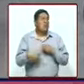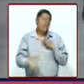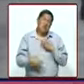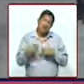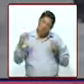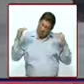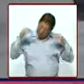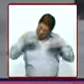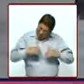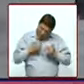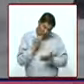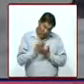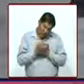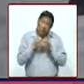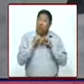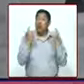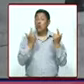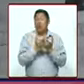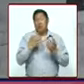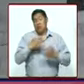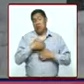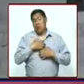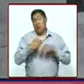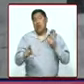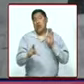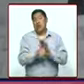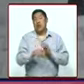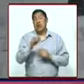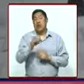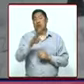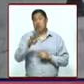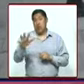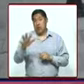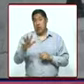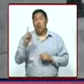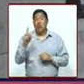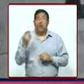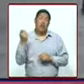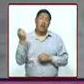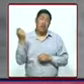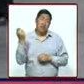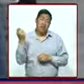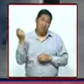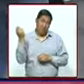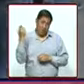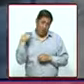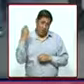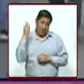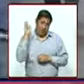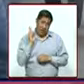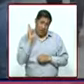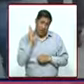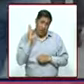económica, social y protestan contra la ley 035, donde ellos dicen que es una jubilación obligatoria.